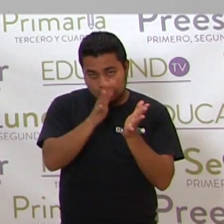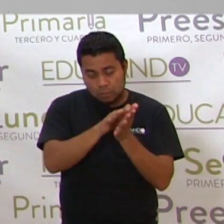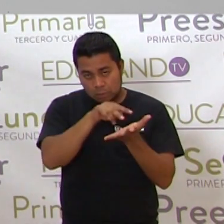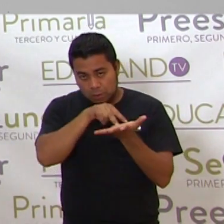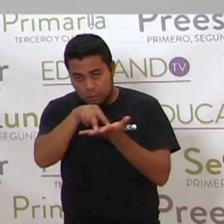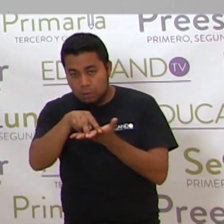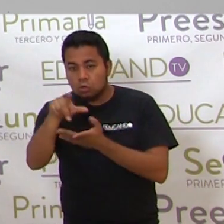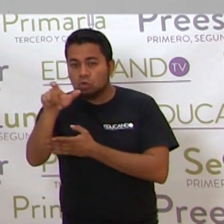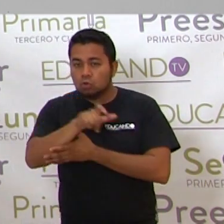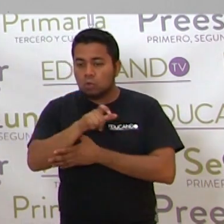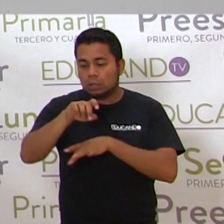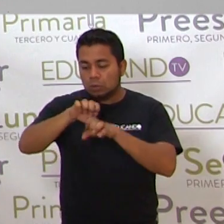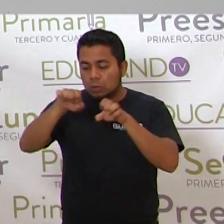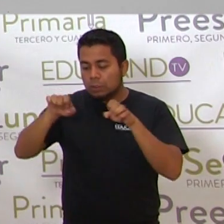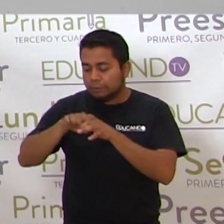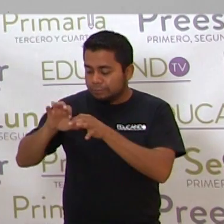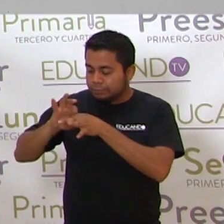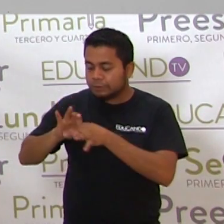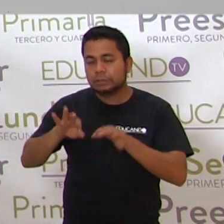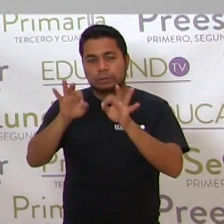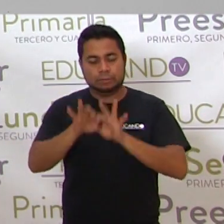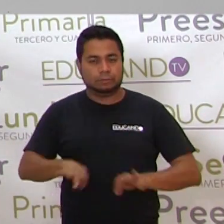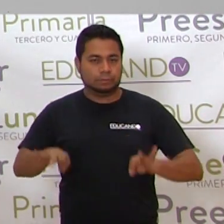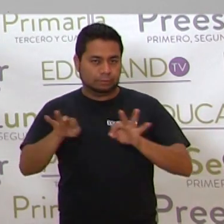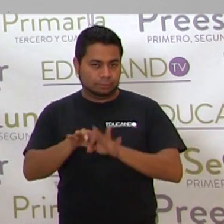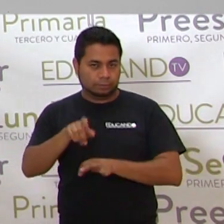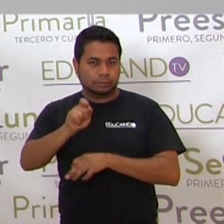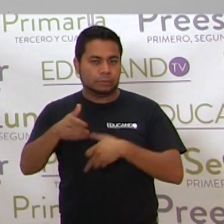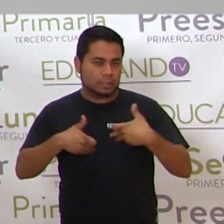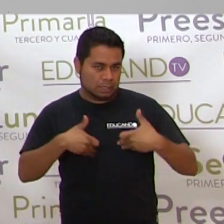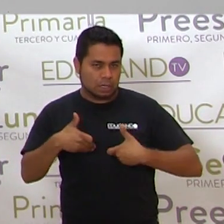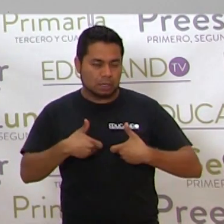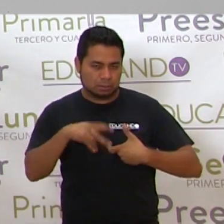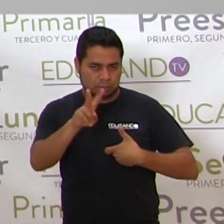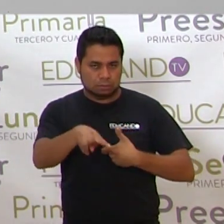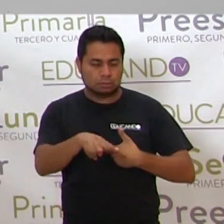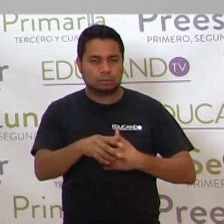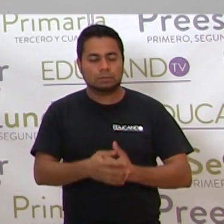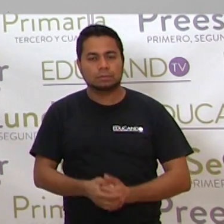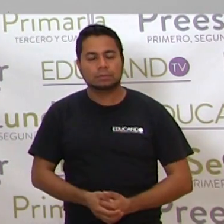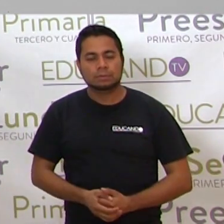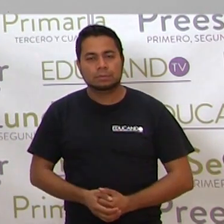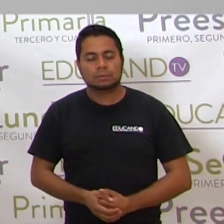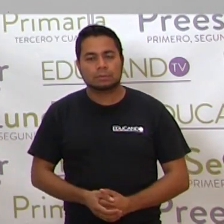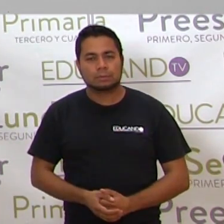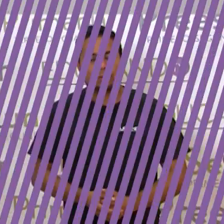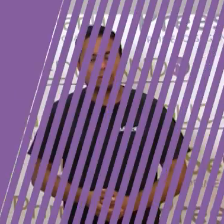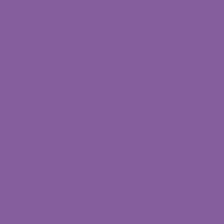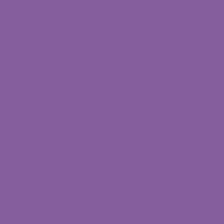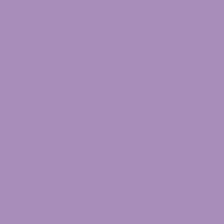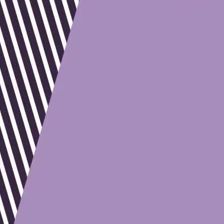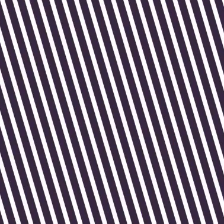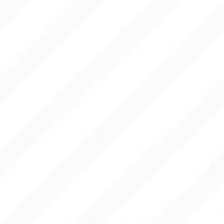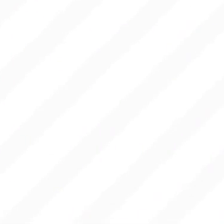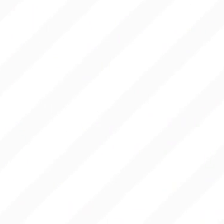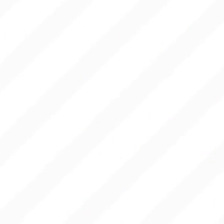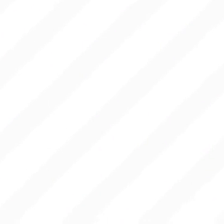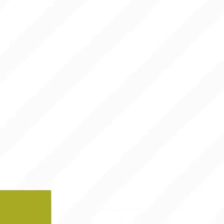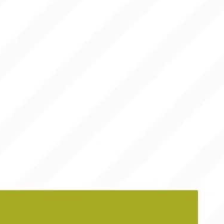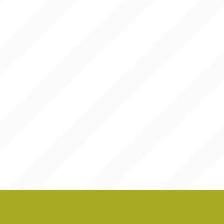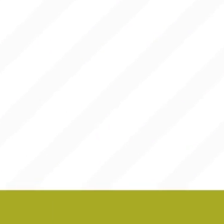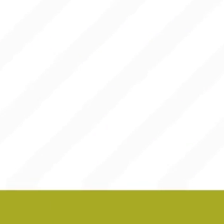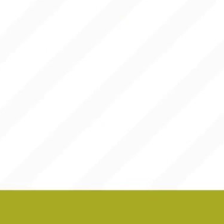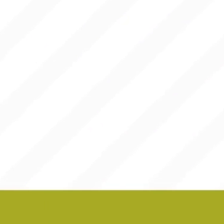trabajo en equipo fundamental que son las obras de teatro. Muy bien, niños y niñas. Ahora,